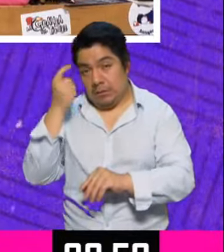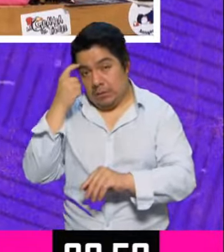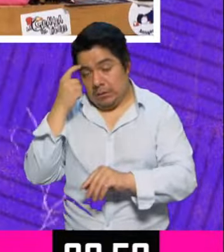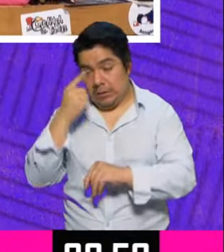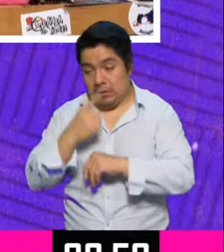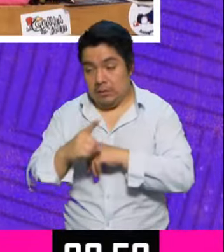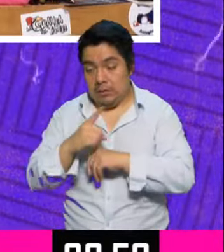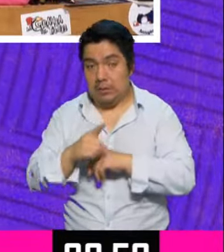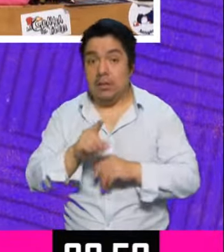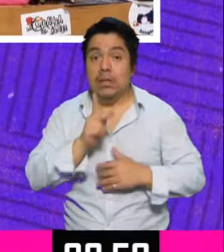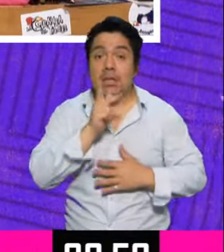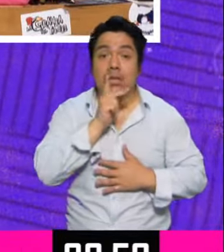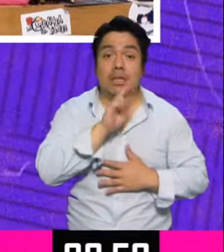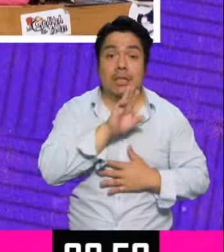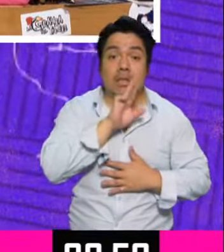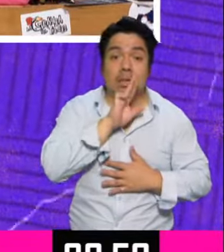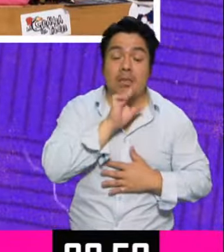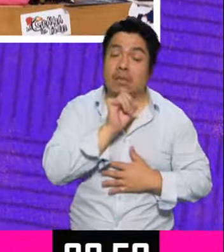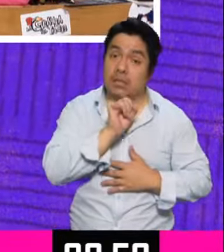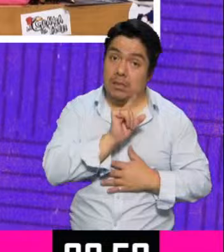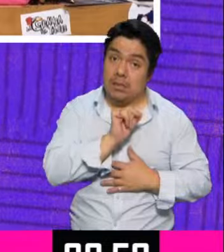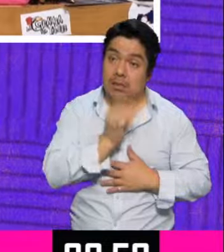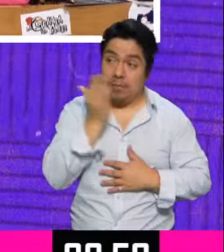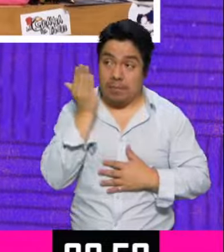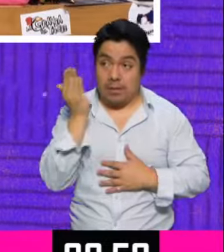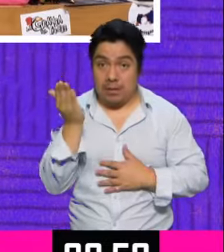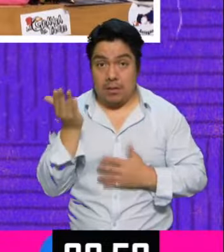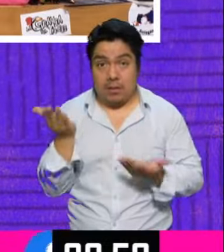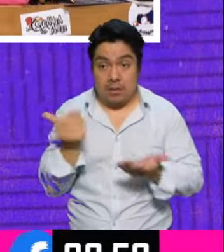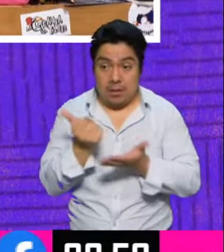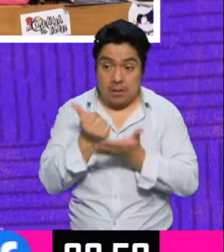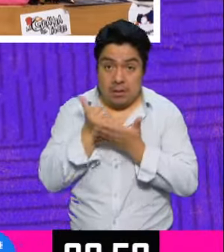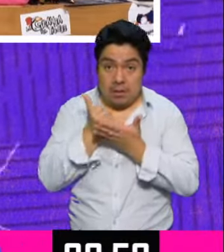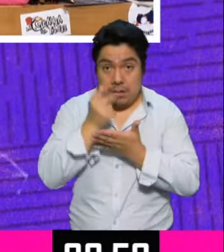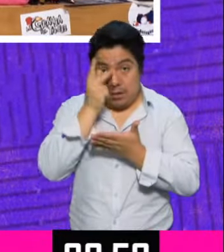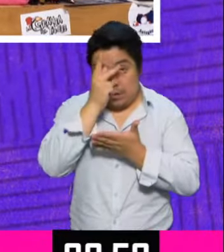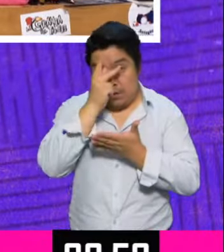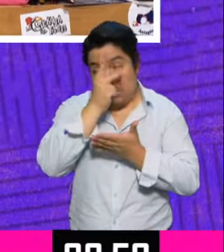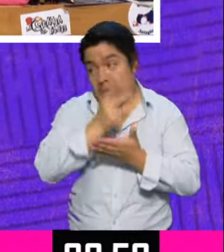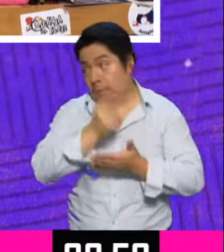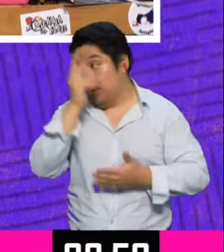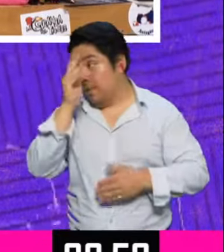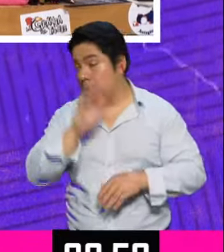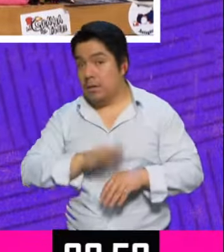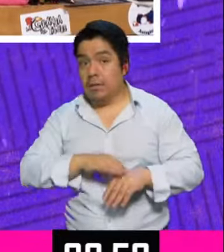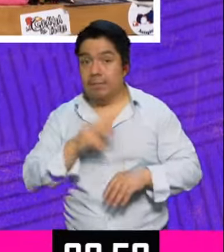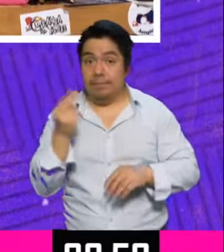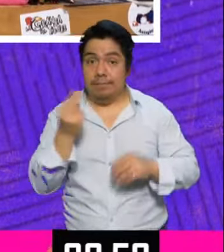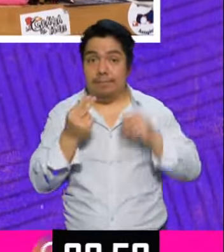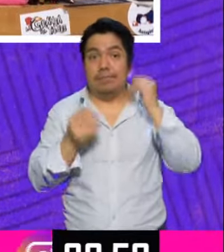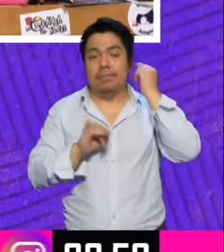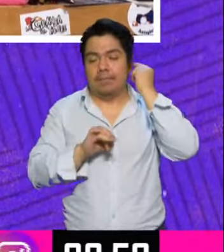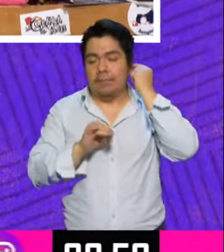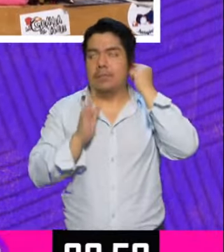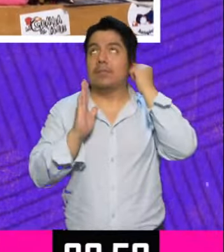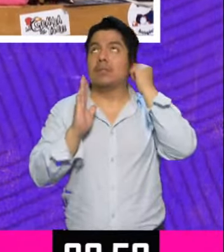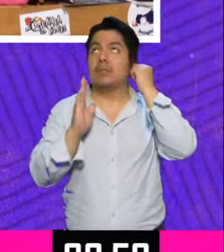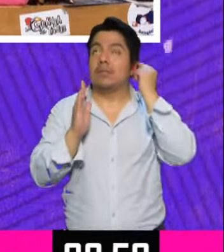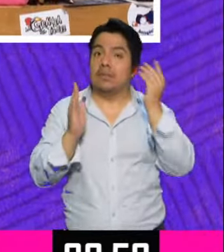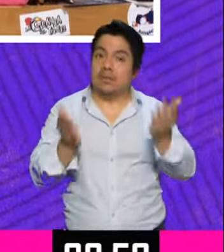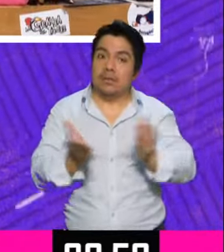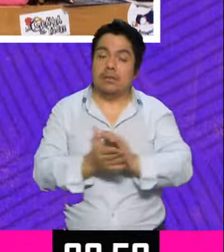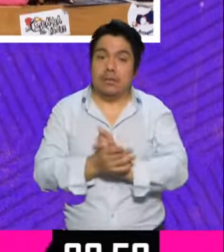papás también que pidan ayuda Eh Porque ya la necesitan ganas y por